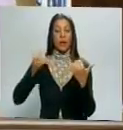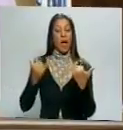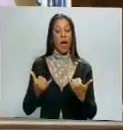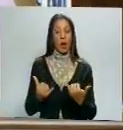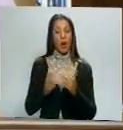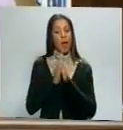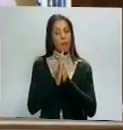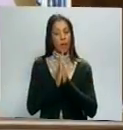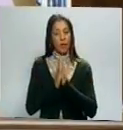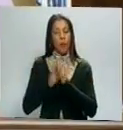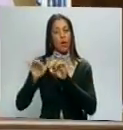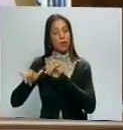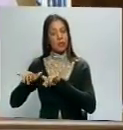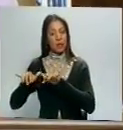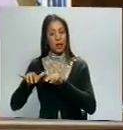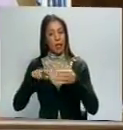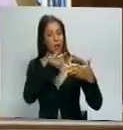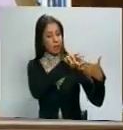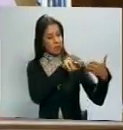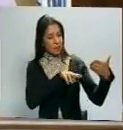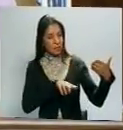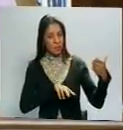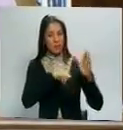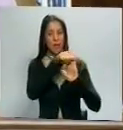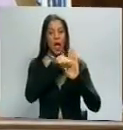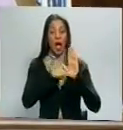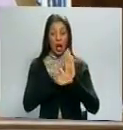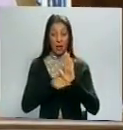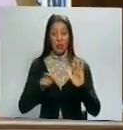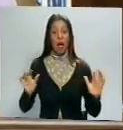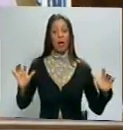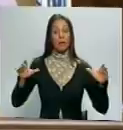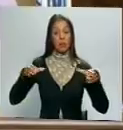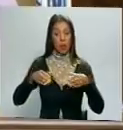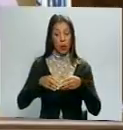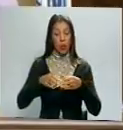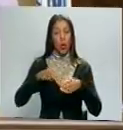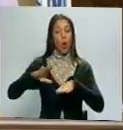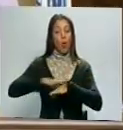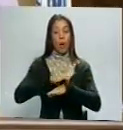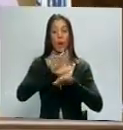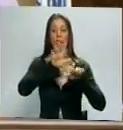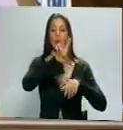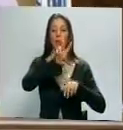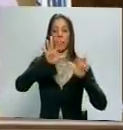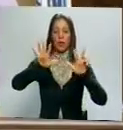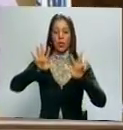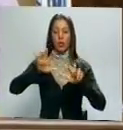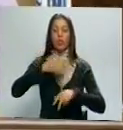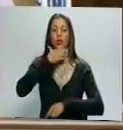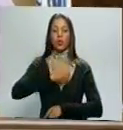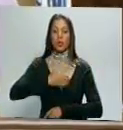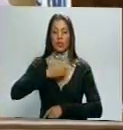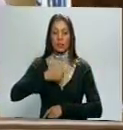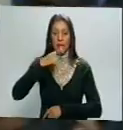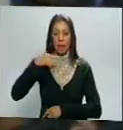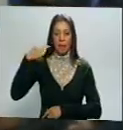favor dar lectura al acta de la sesión ordinaria del día jueves 28 de diciembre de